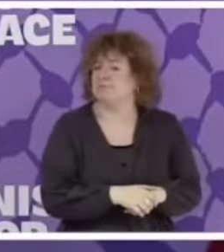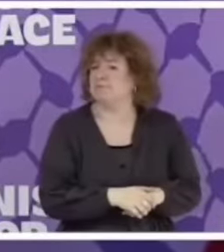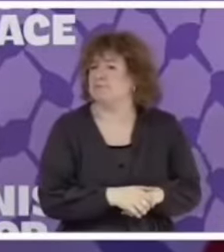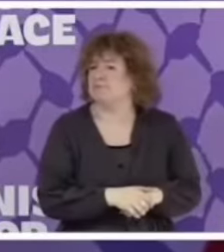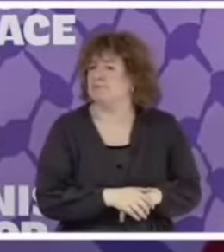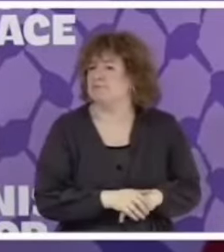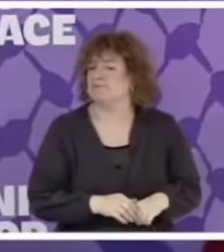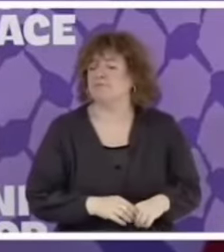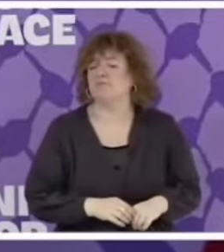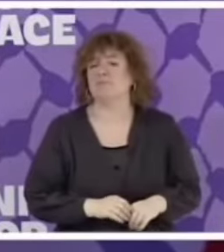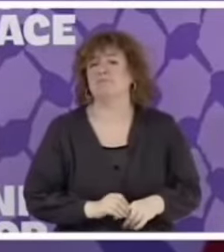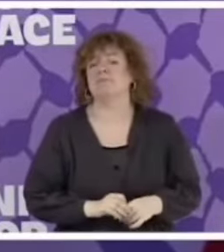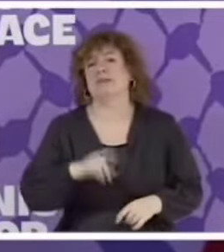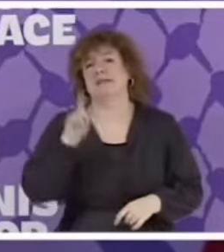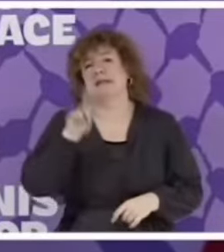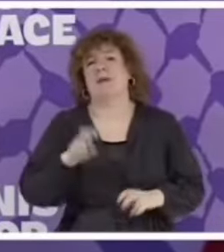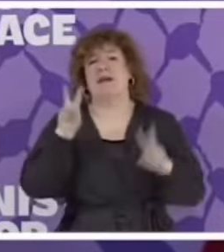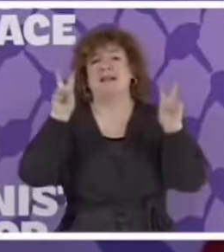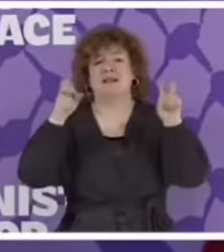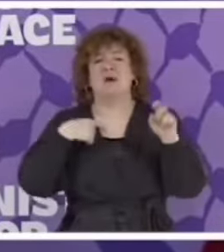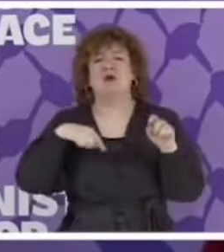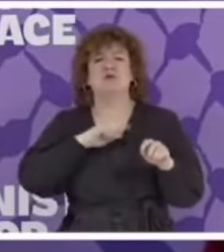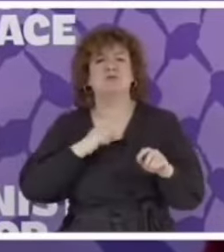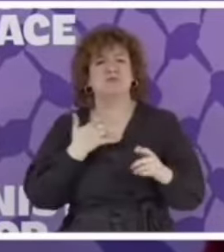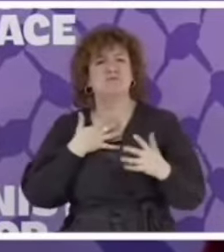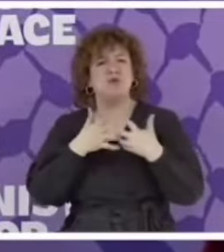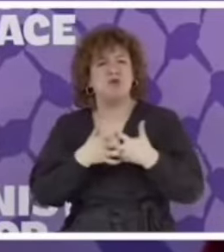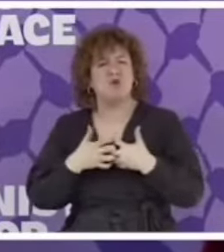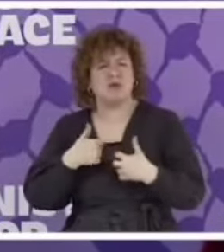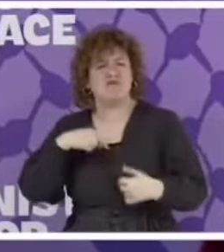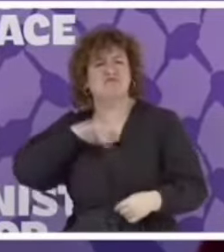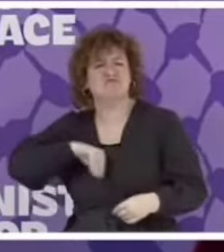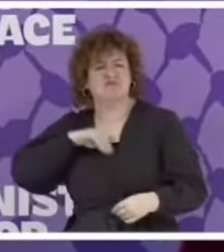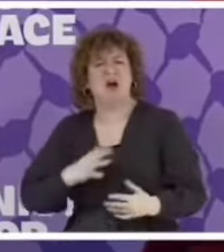cosas que sentimos y de las ganas que tenemos de luchar.